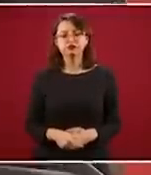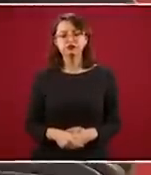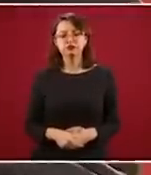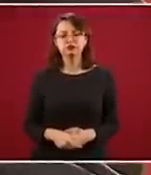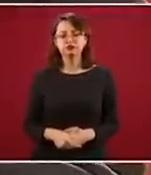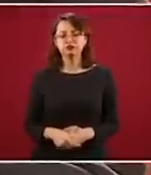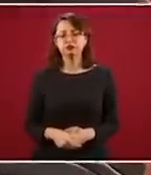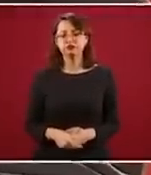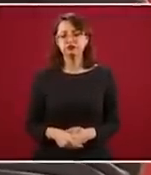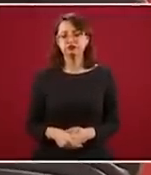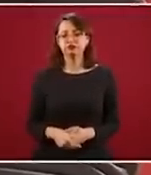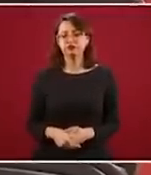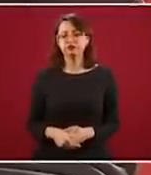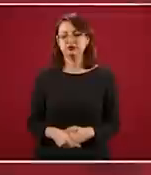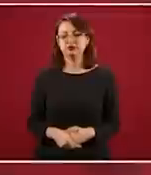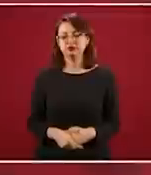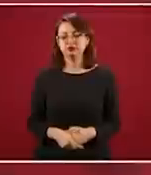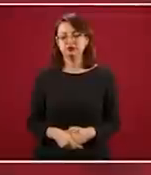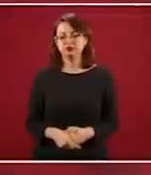O sea, si